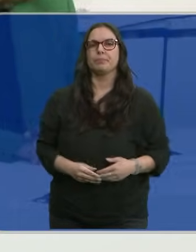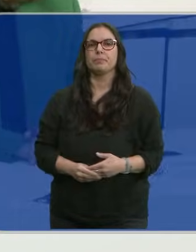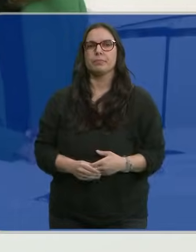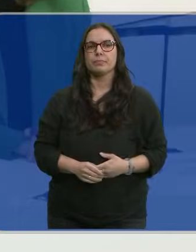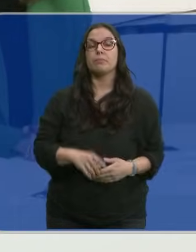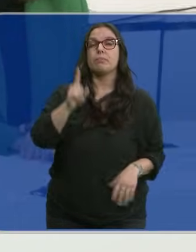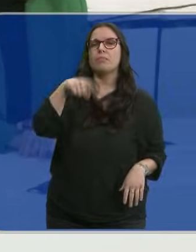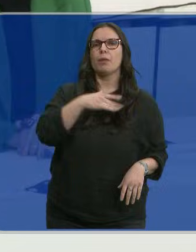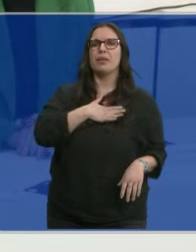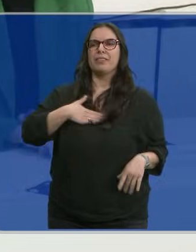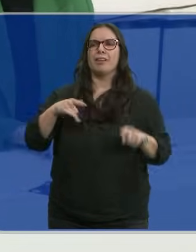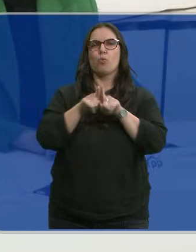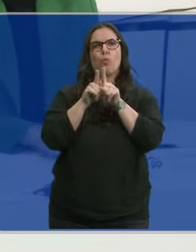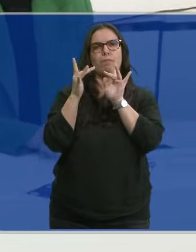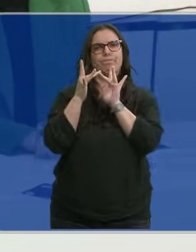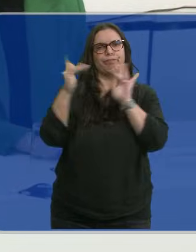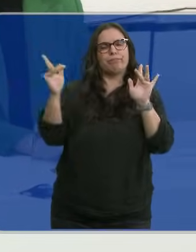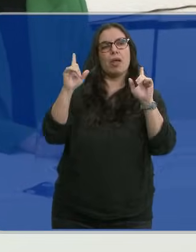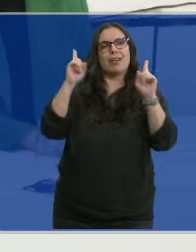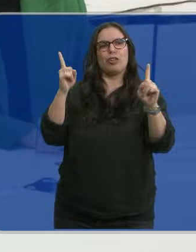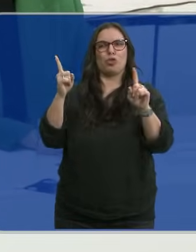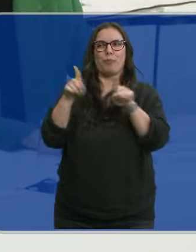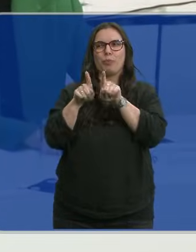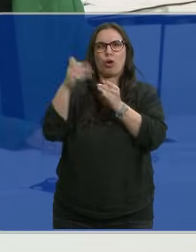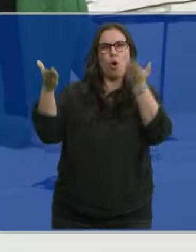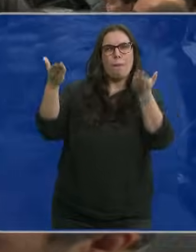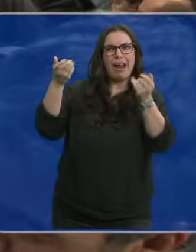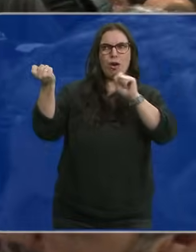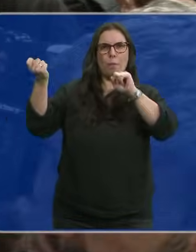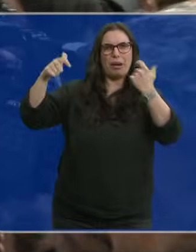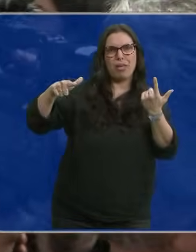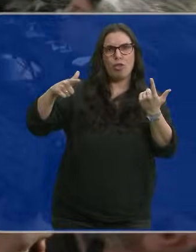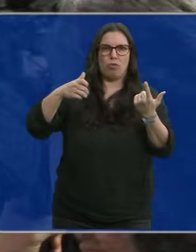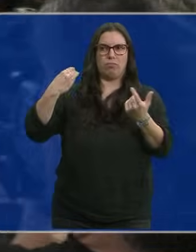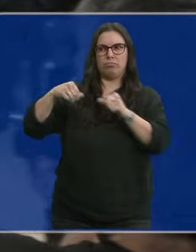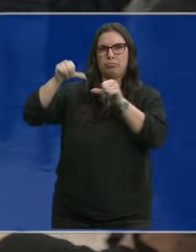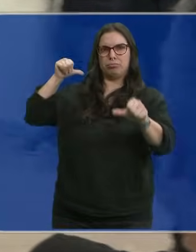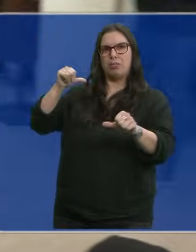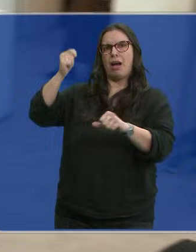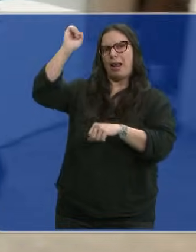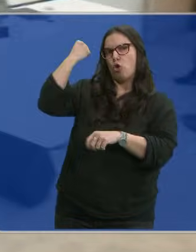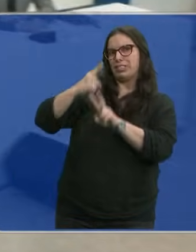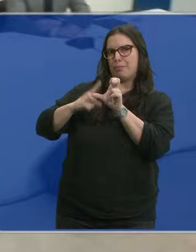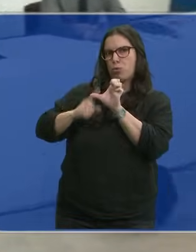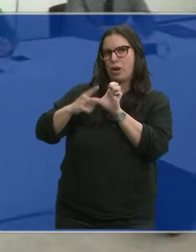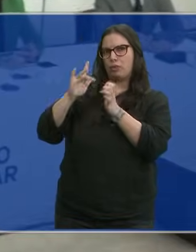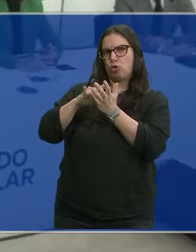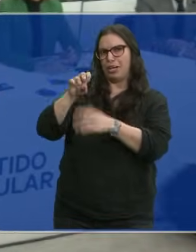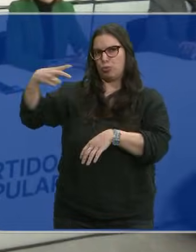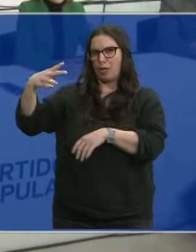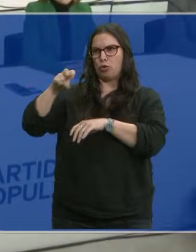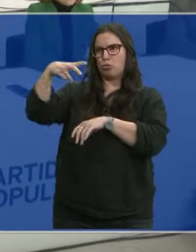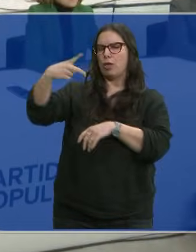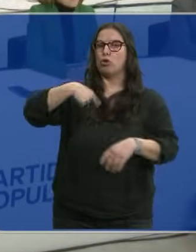querido también marcar distancia respecto a las posibles similitudes que pueda haber con las comunidades que ya han pasado por las urnas, Aragón y Extremadura, insistiendo que él